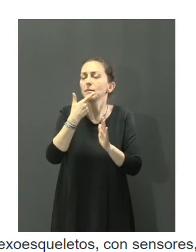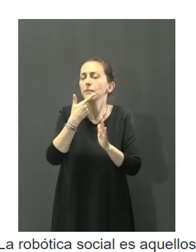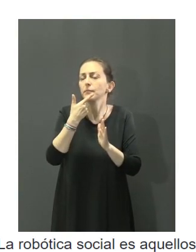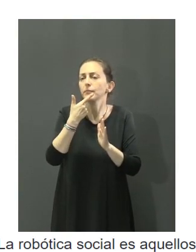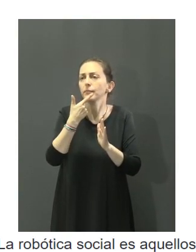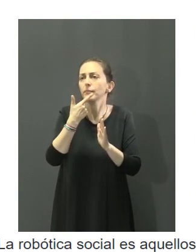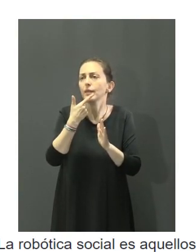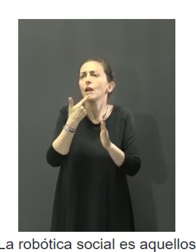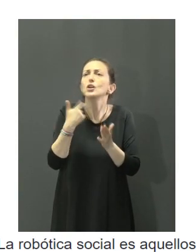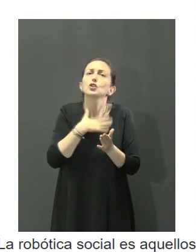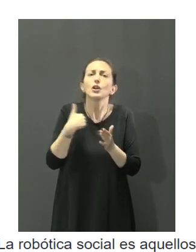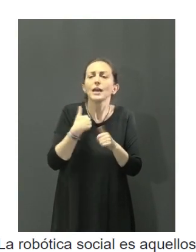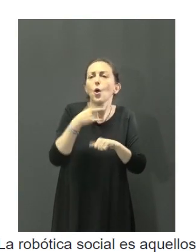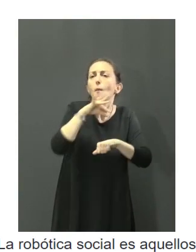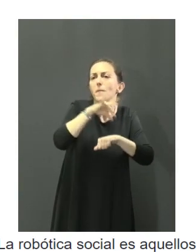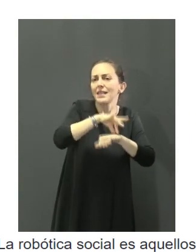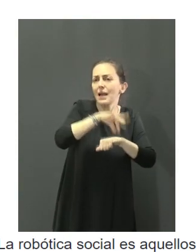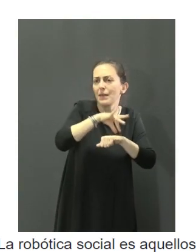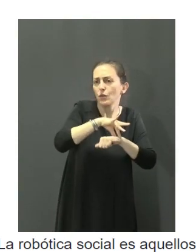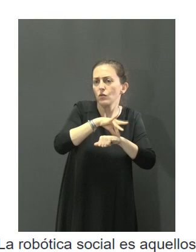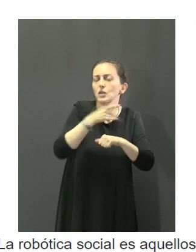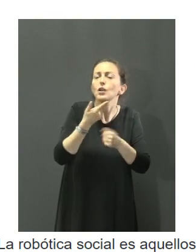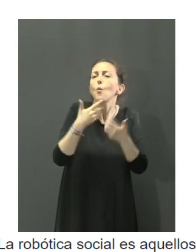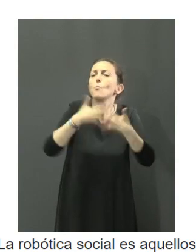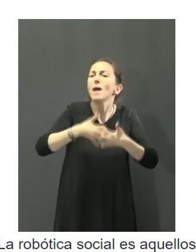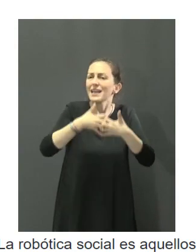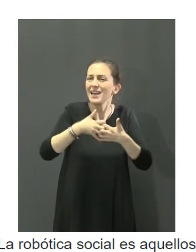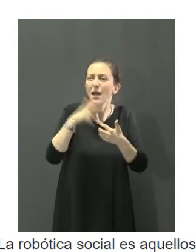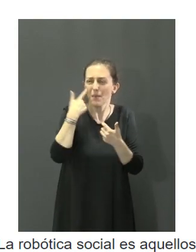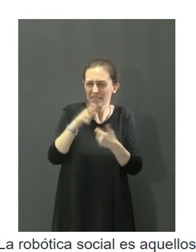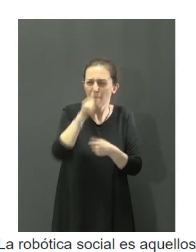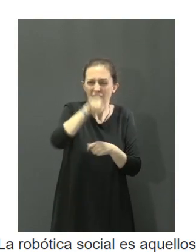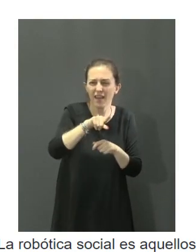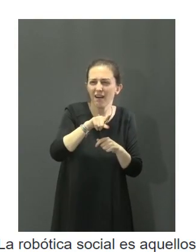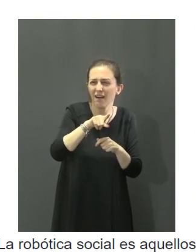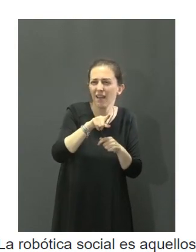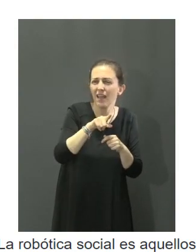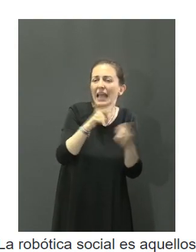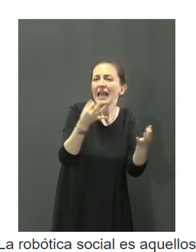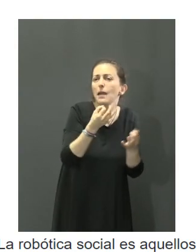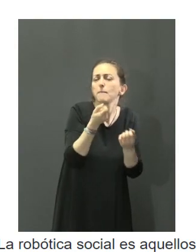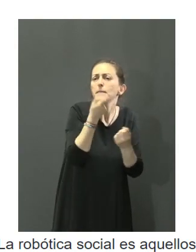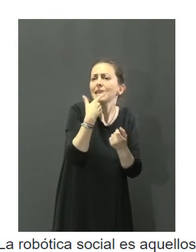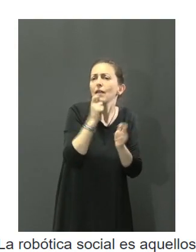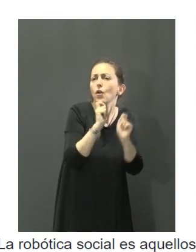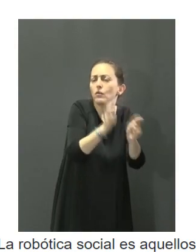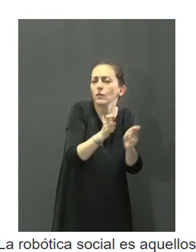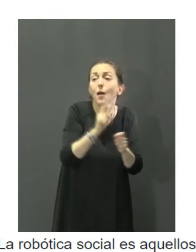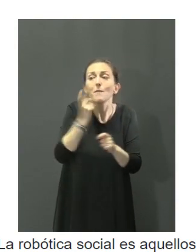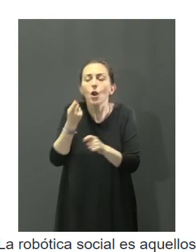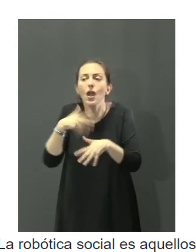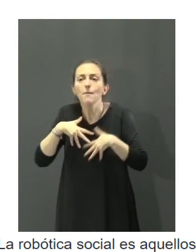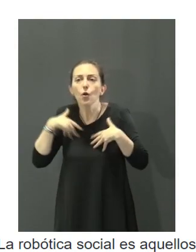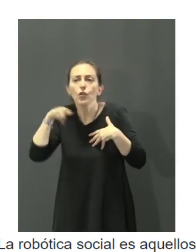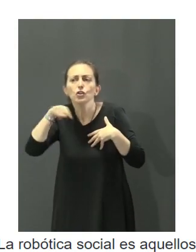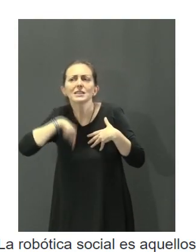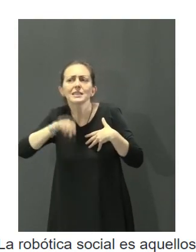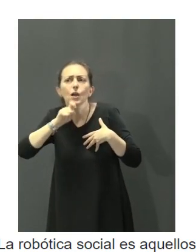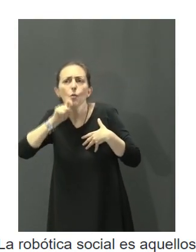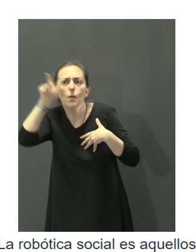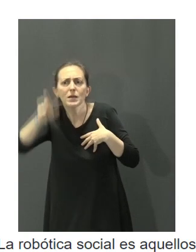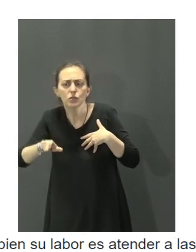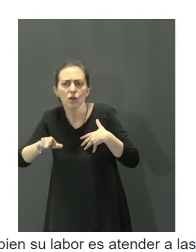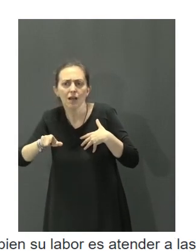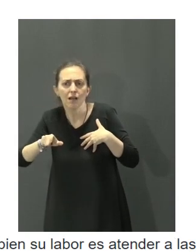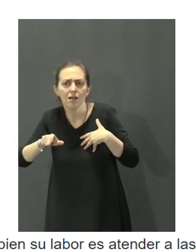solo me gustaría tener una máquina fría, sino que muchas veces es importante entender la emoción de las personas o incluso puedes expresar emociones en las máquinas, ¿no?